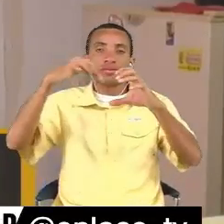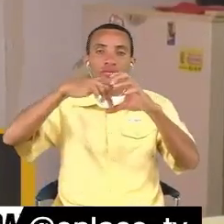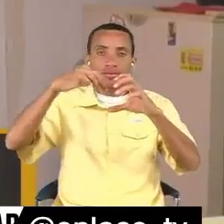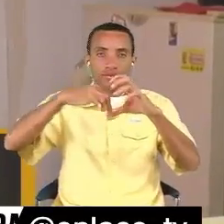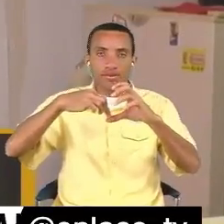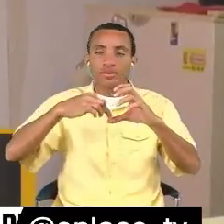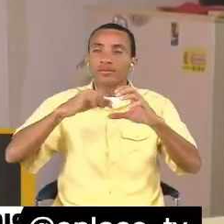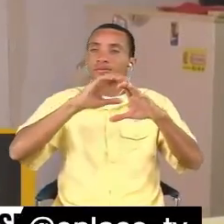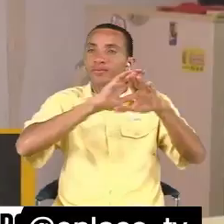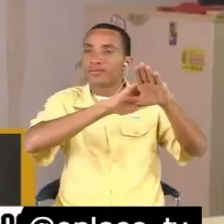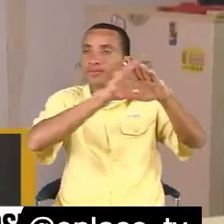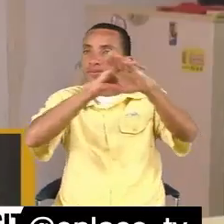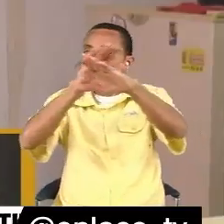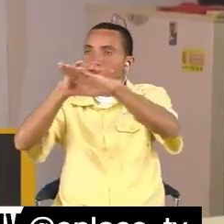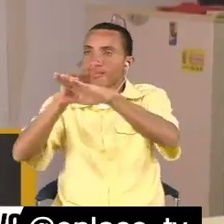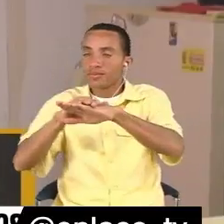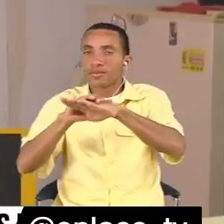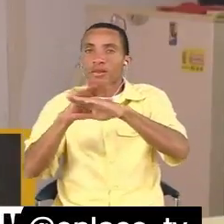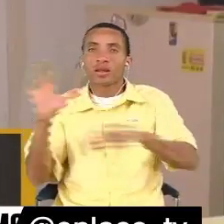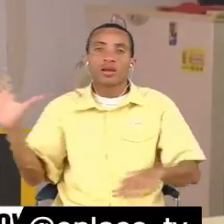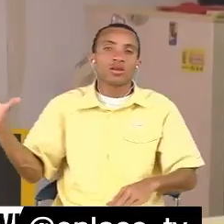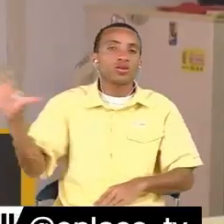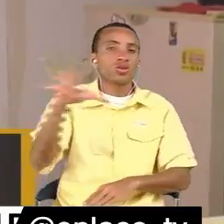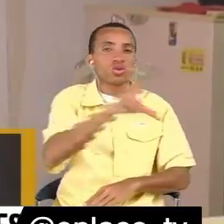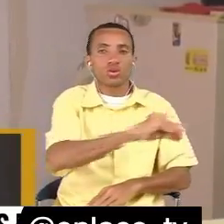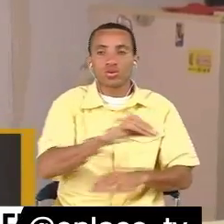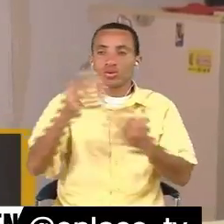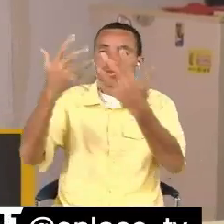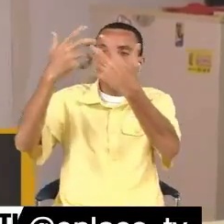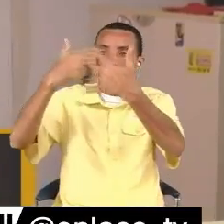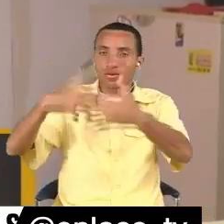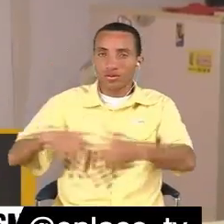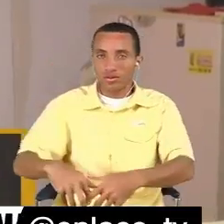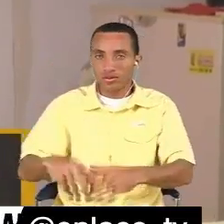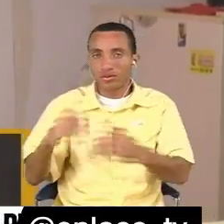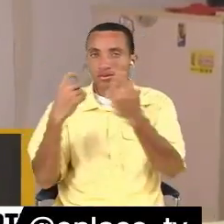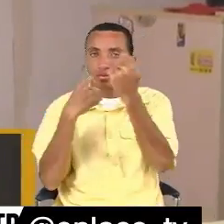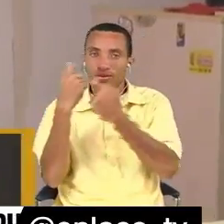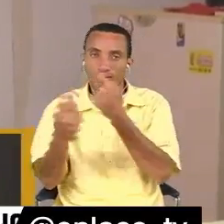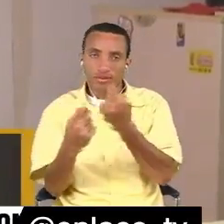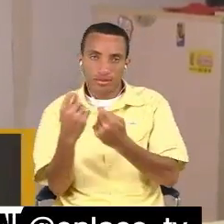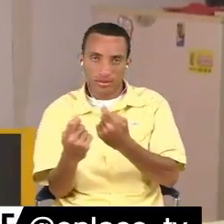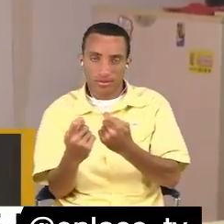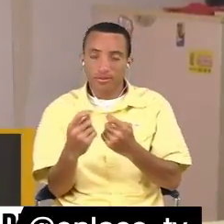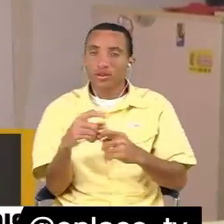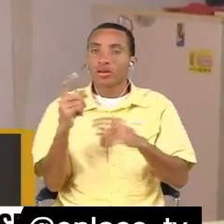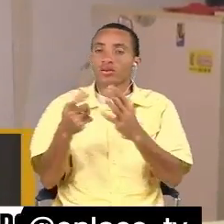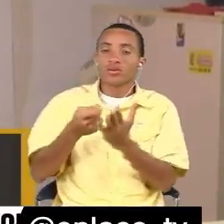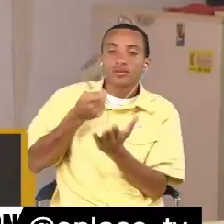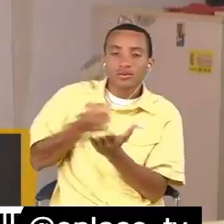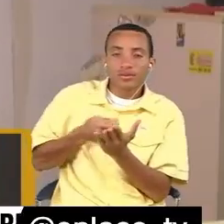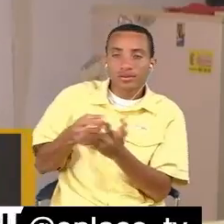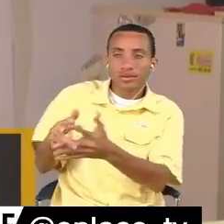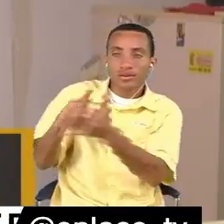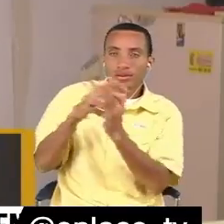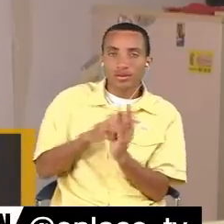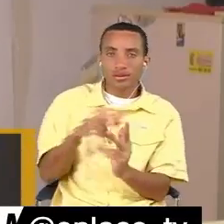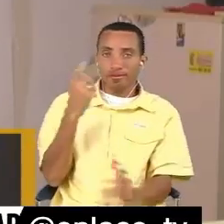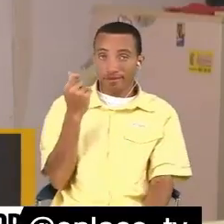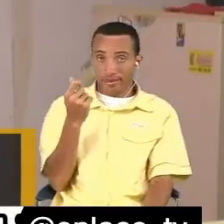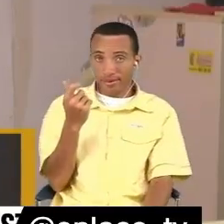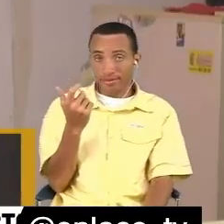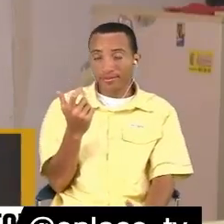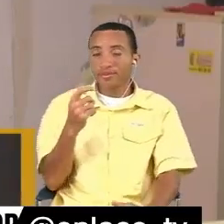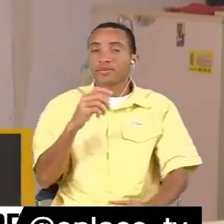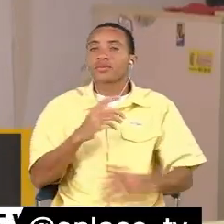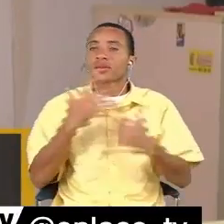todos los comerciantes del CPC, aquellos que han tenido créditos con el FORCAP y aquellos que están interesados en conocer un poco